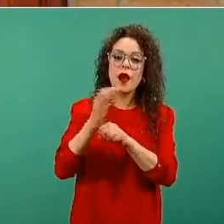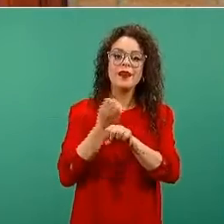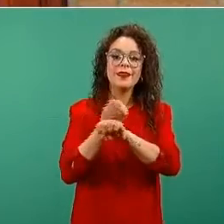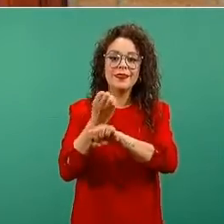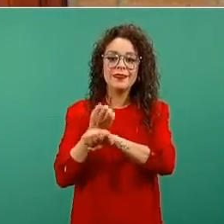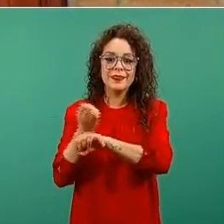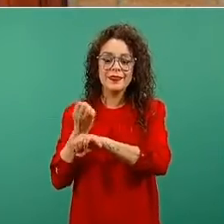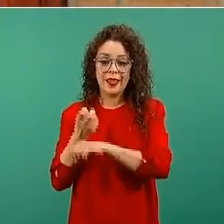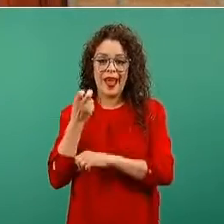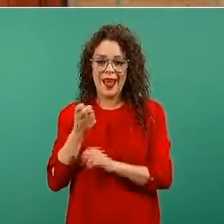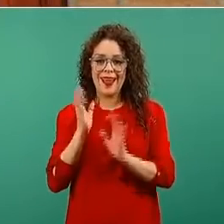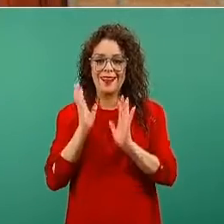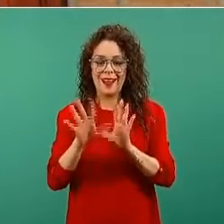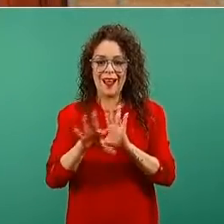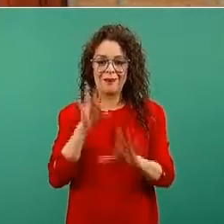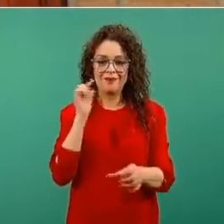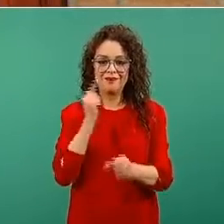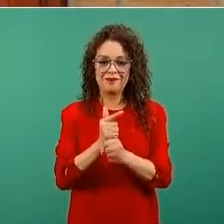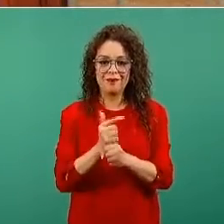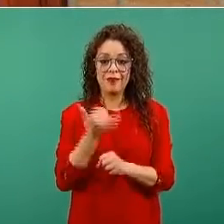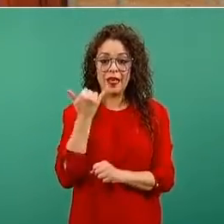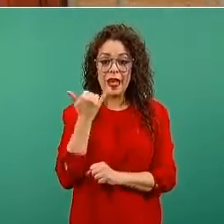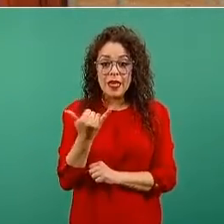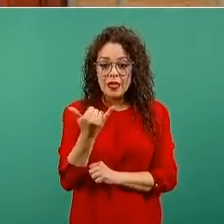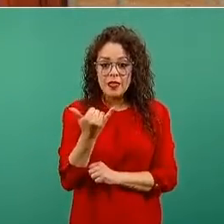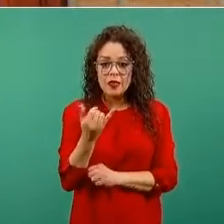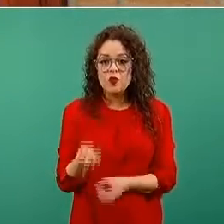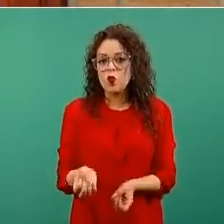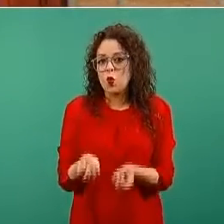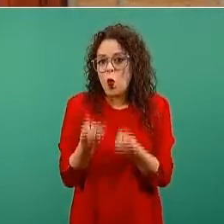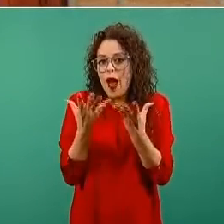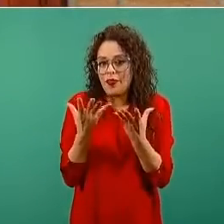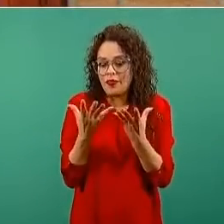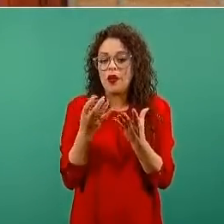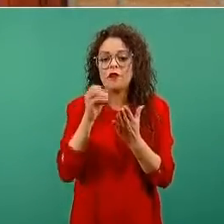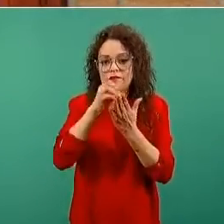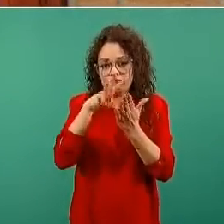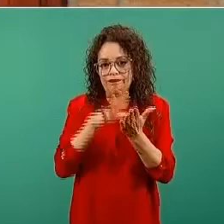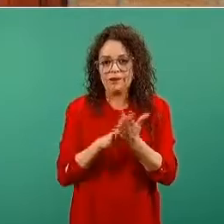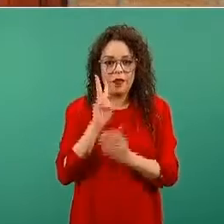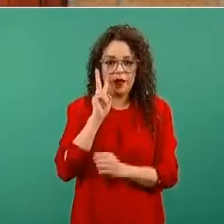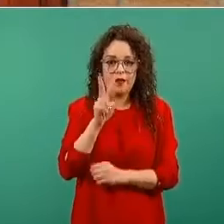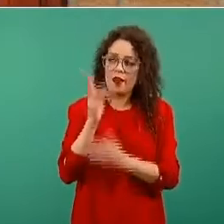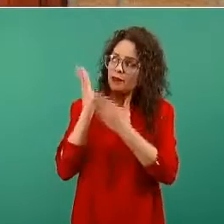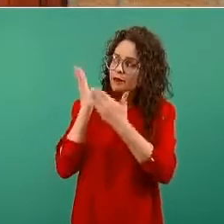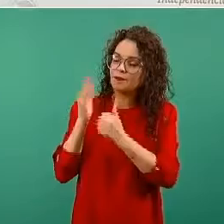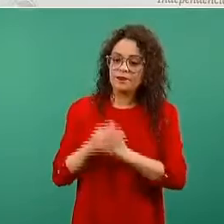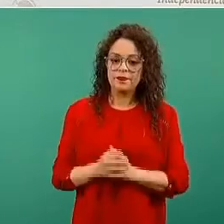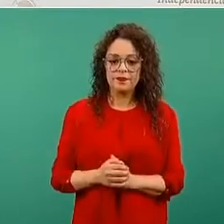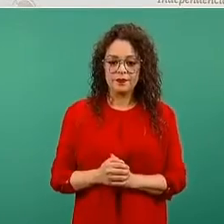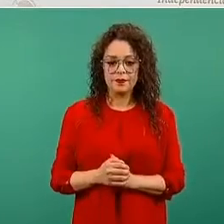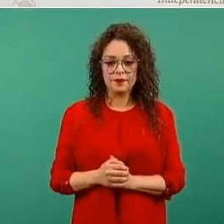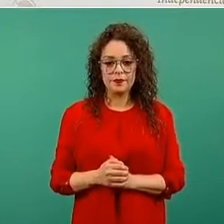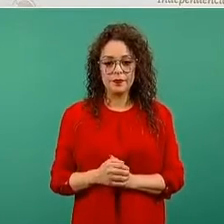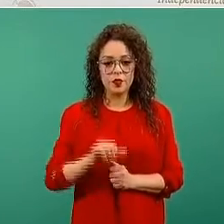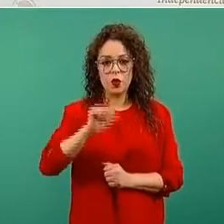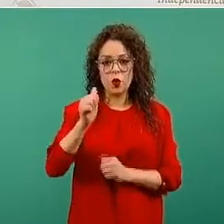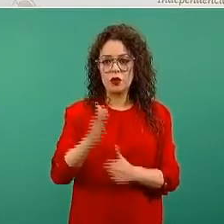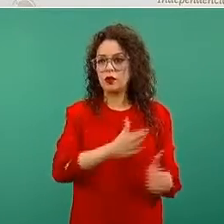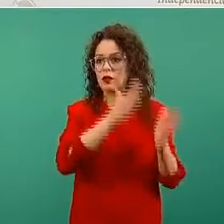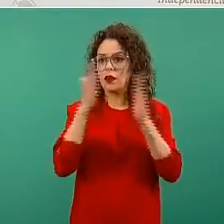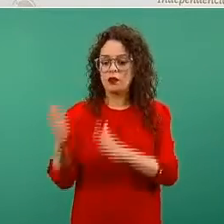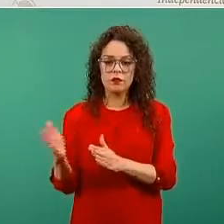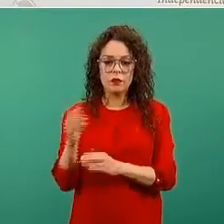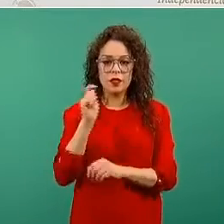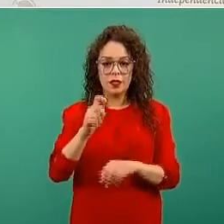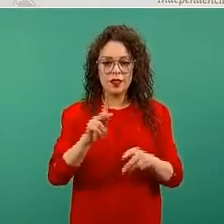en donde se han detectado y el número que se ha detectado también para cada una de ellas. De la siguiente no tenemos ninguna